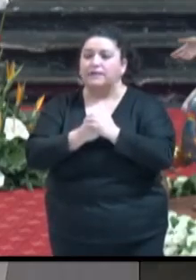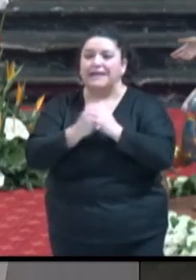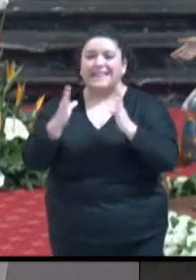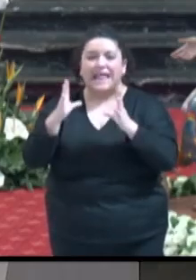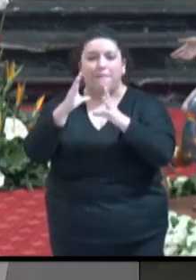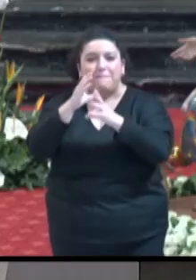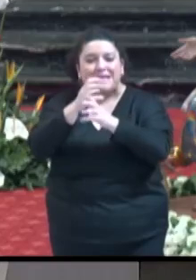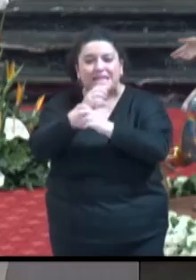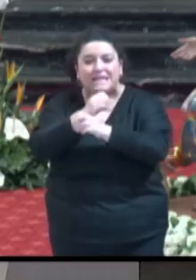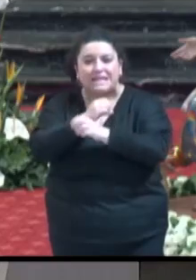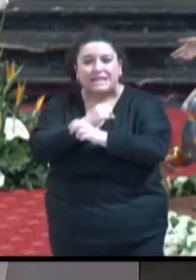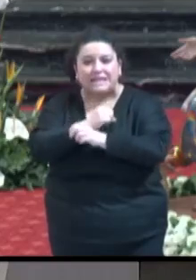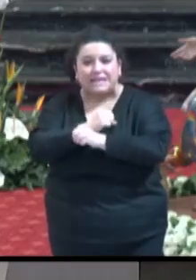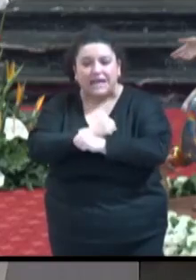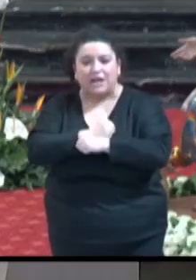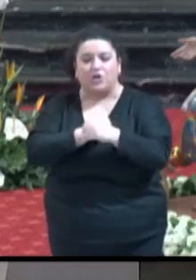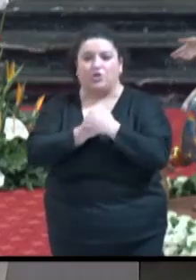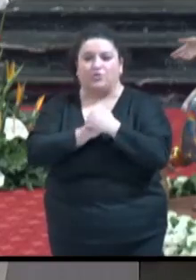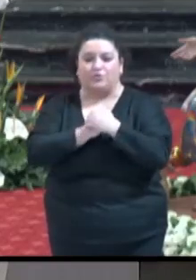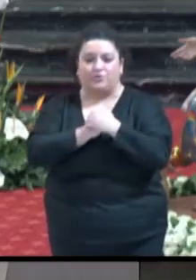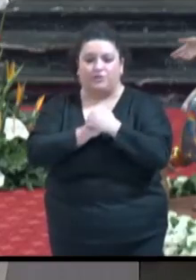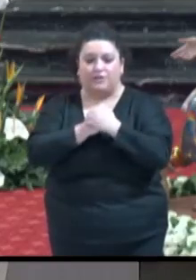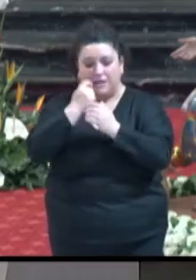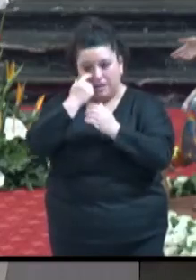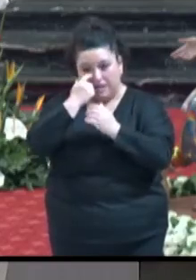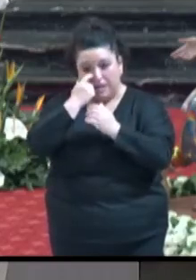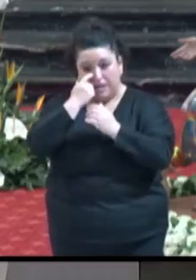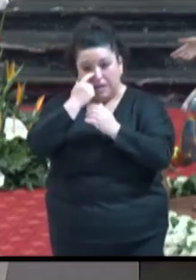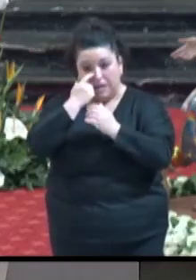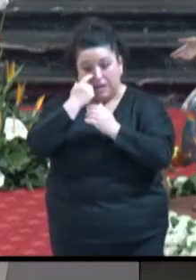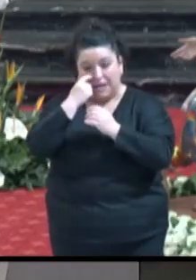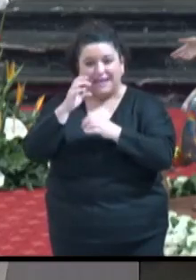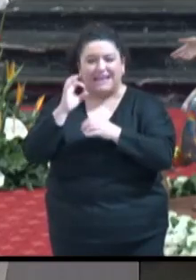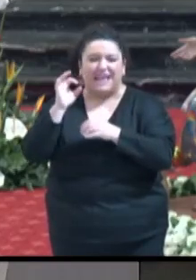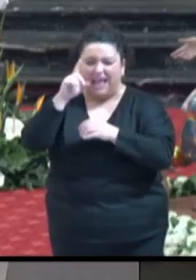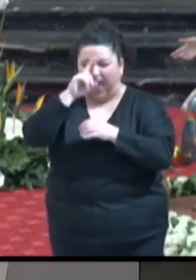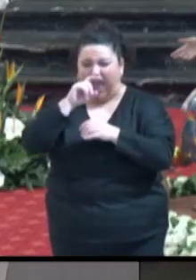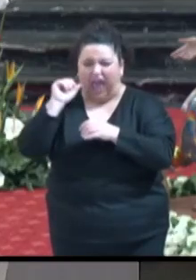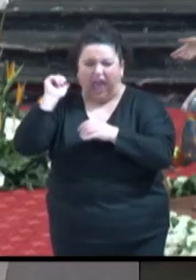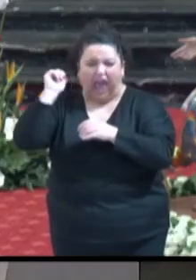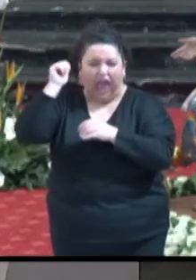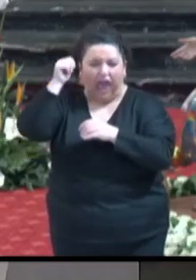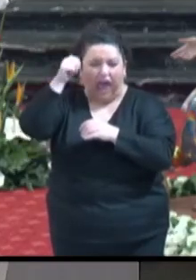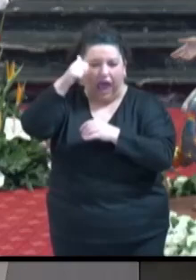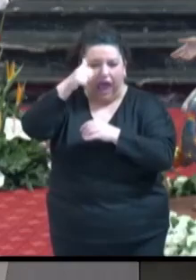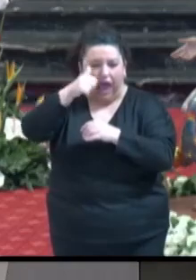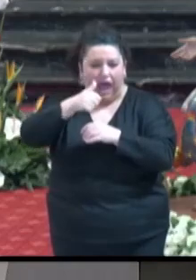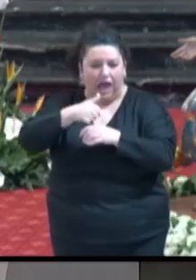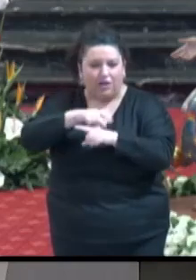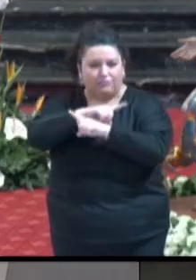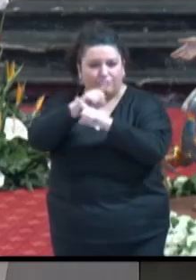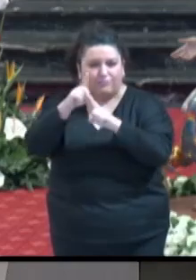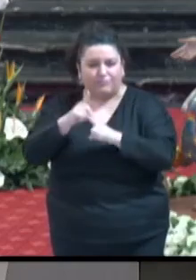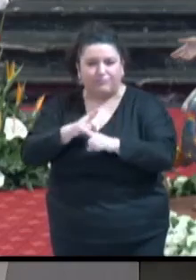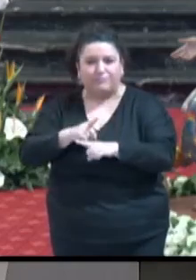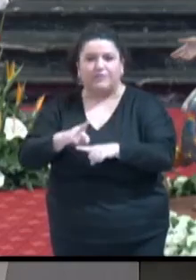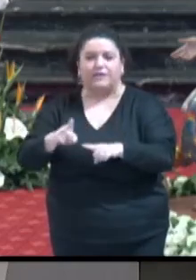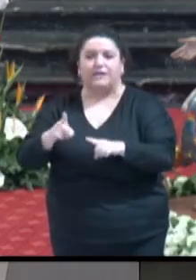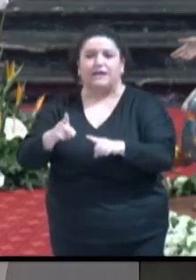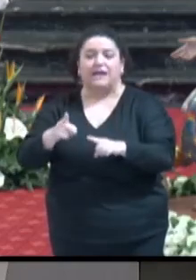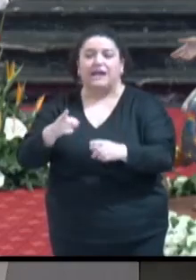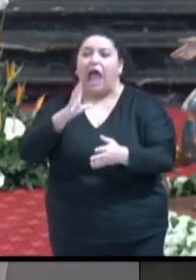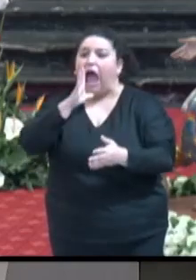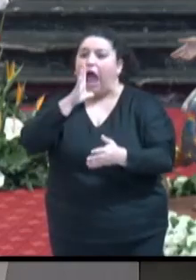misterio escondido desde siglos y que se ha manifestado